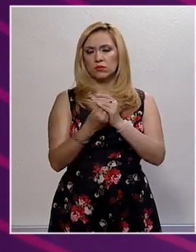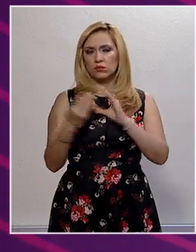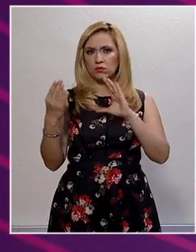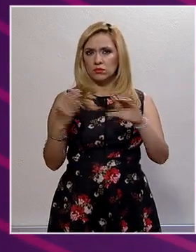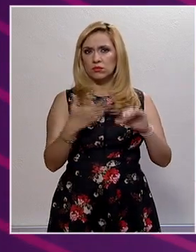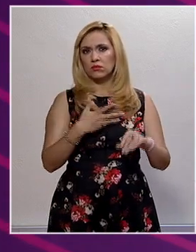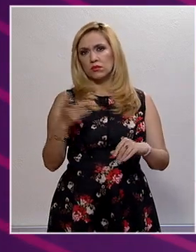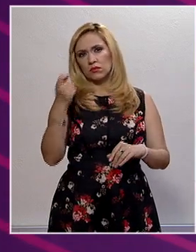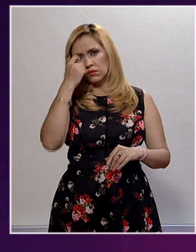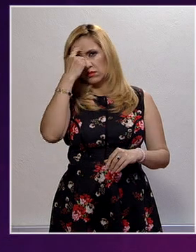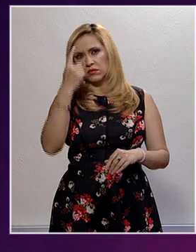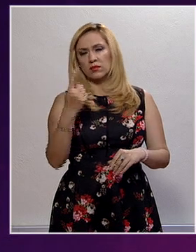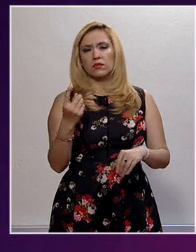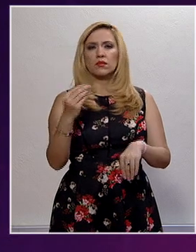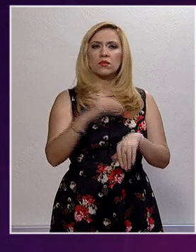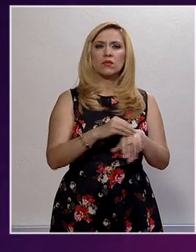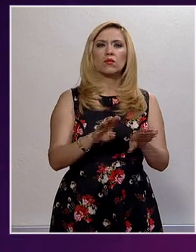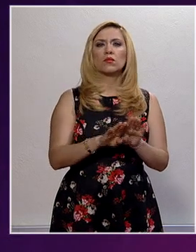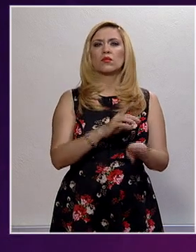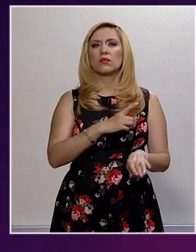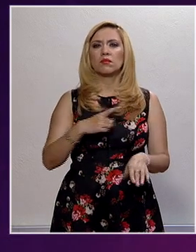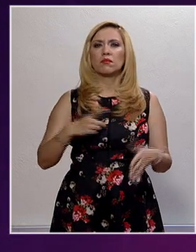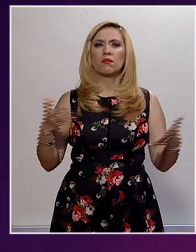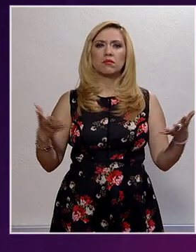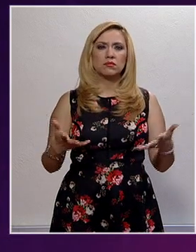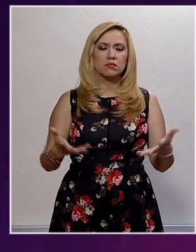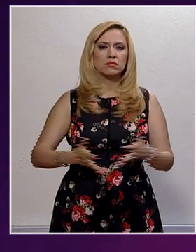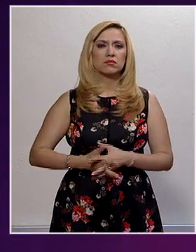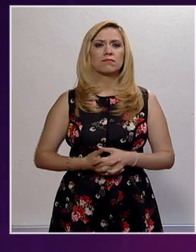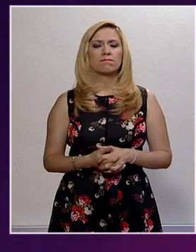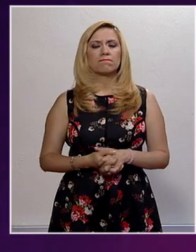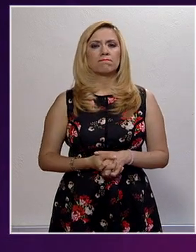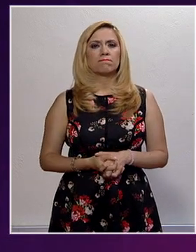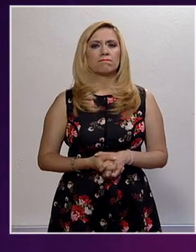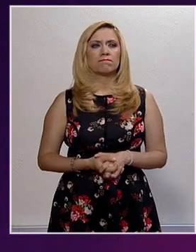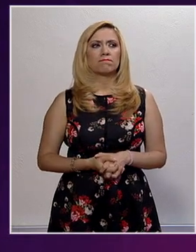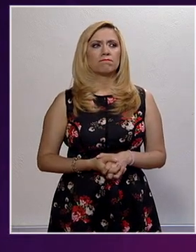¿tienes alguna idea? ¿Cómo crees que debiera hacerse y que no se está haciendo?